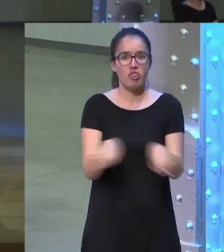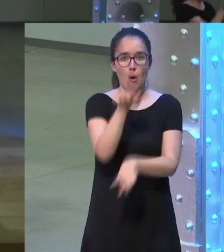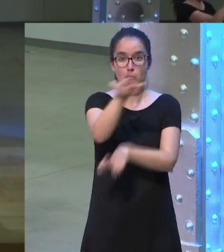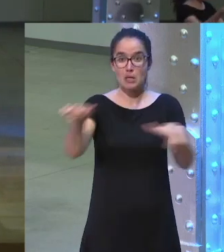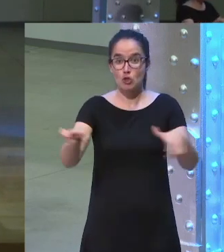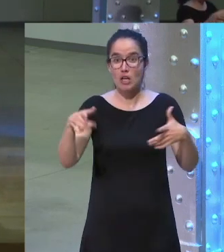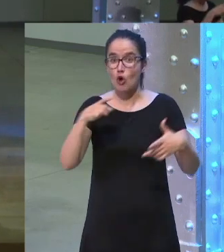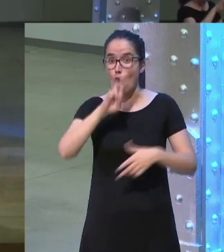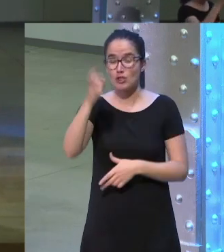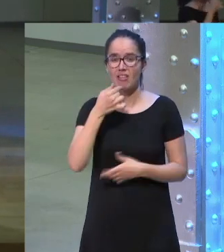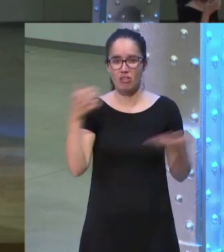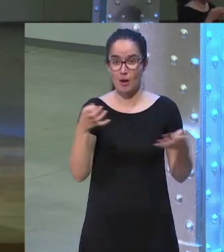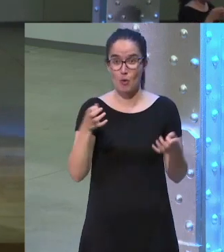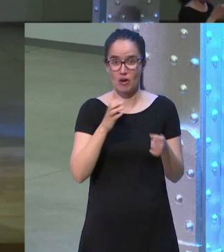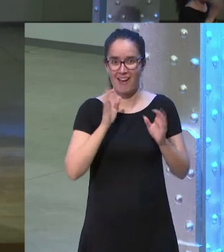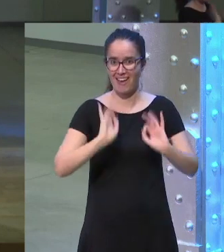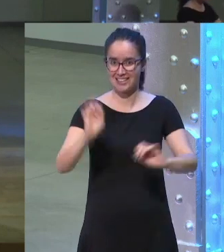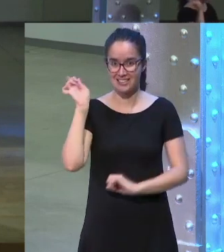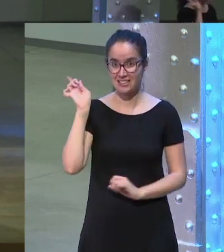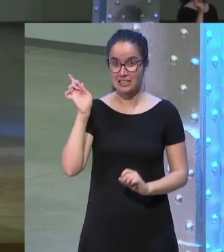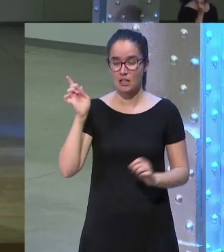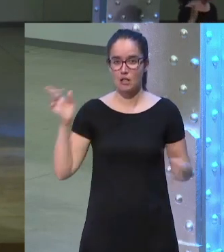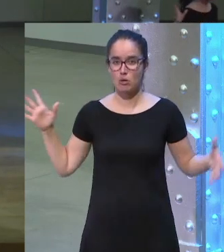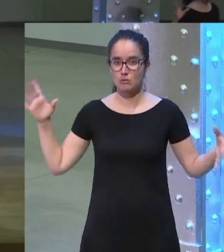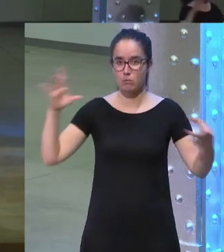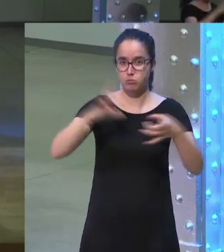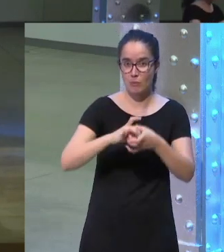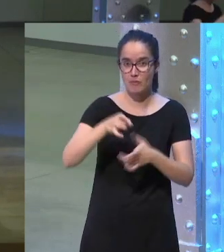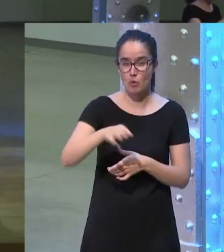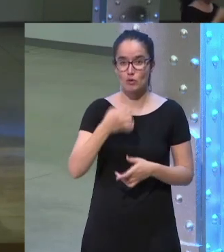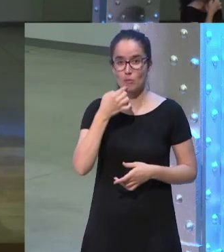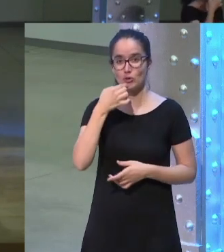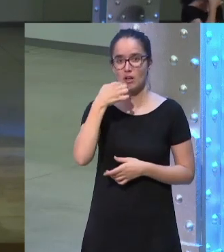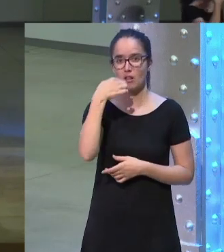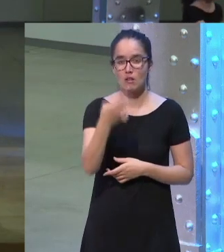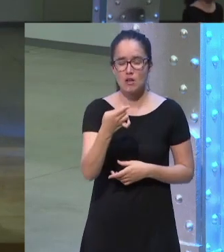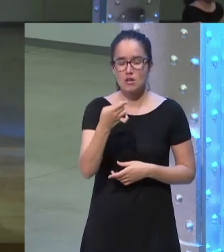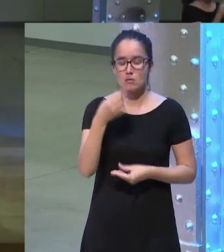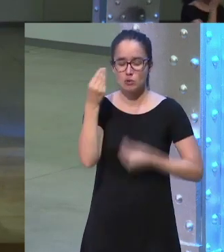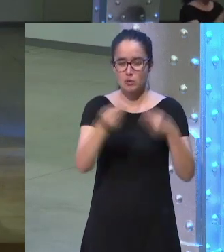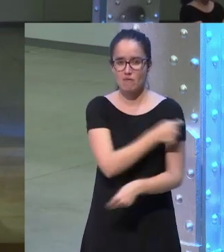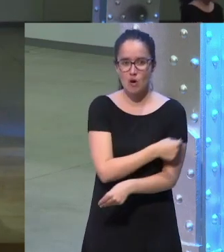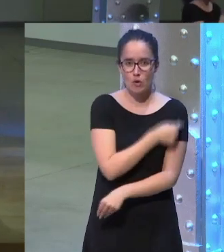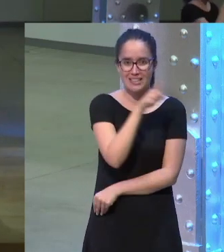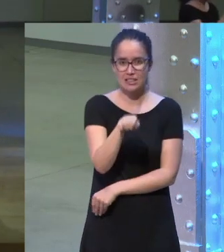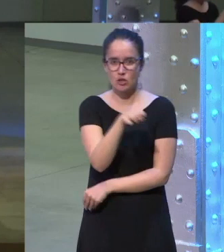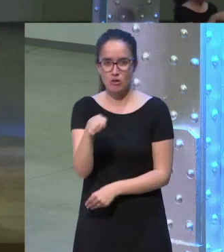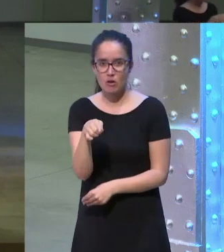el efecto es este. Y ya a eso se une que cuando vamos a decidir vacunar o no vacunar, lo que tenemos delante es un